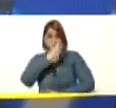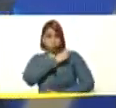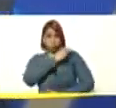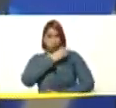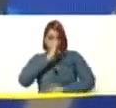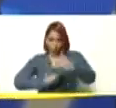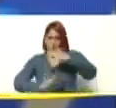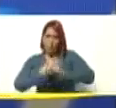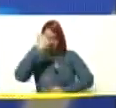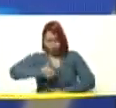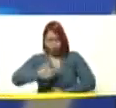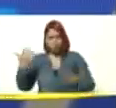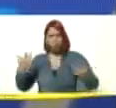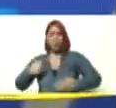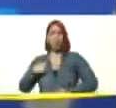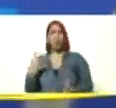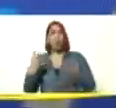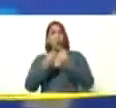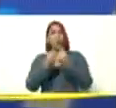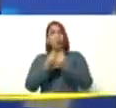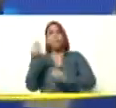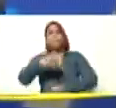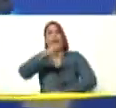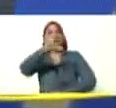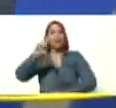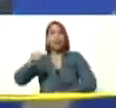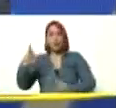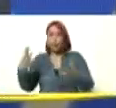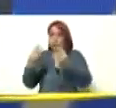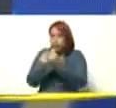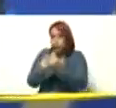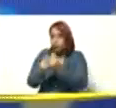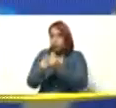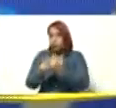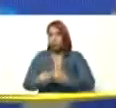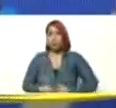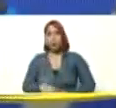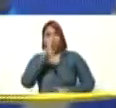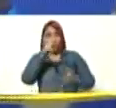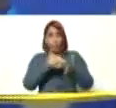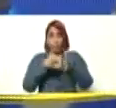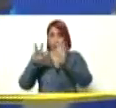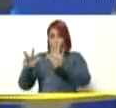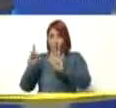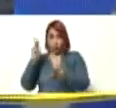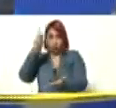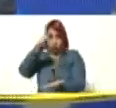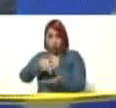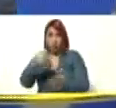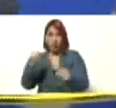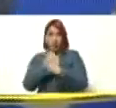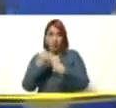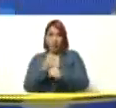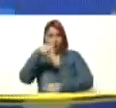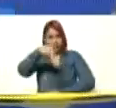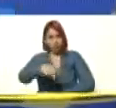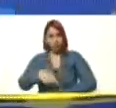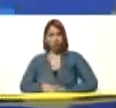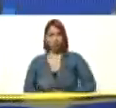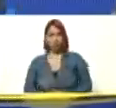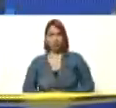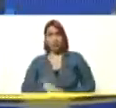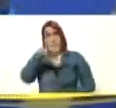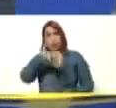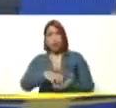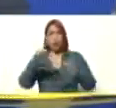este servidor estuvo, ya ha estado por más de 30 años con mi general, y en el 2008 yo entré con él a trabajar aquí en el estado de La